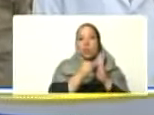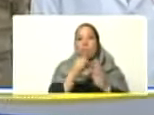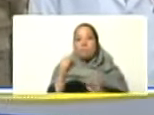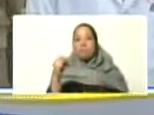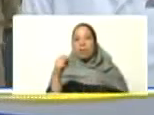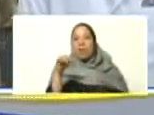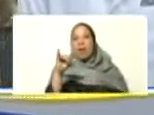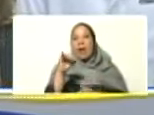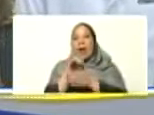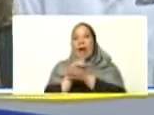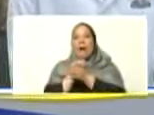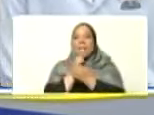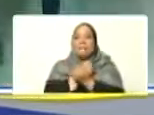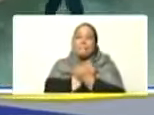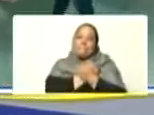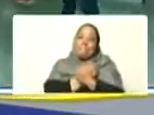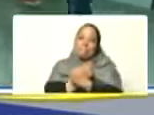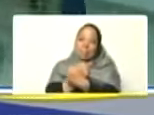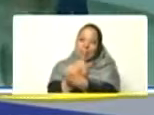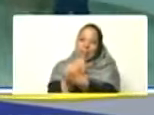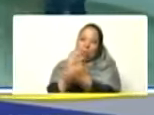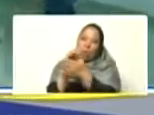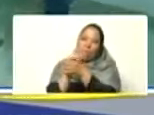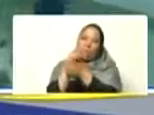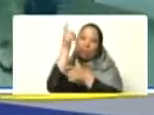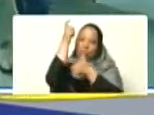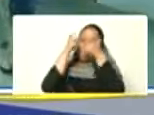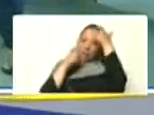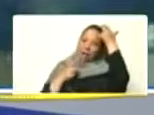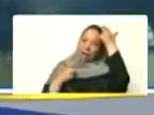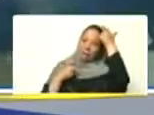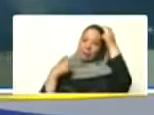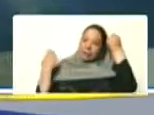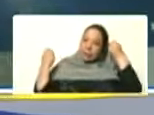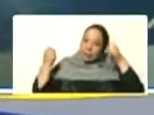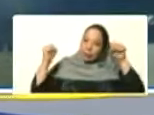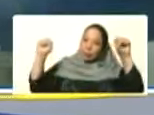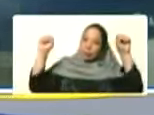que nuestro amado comandante Hugo Chávez activó.